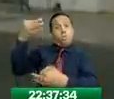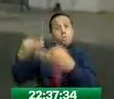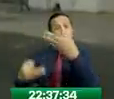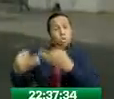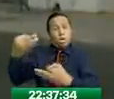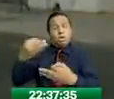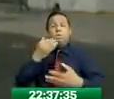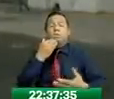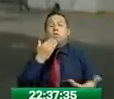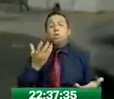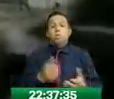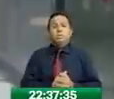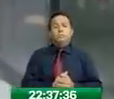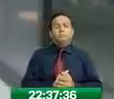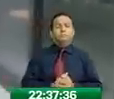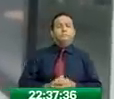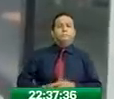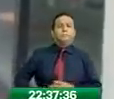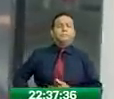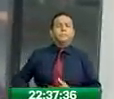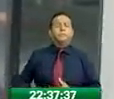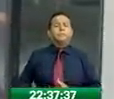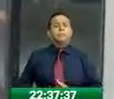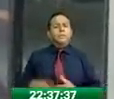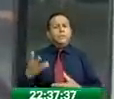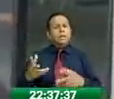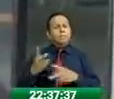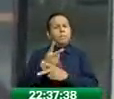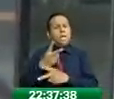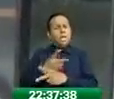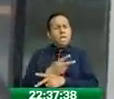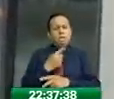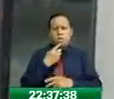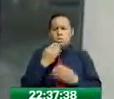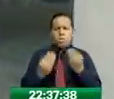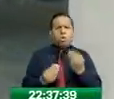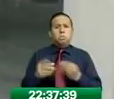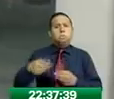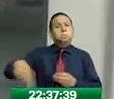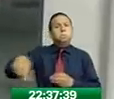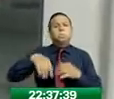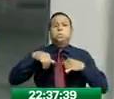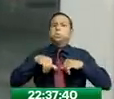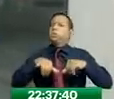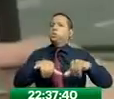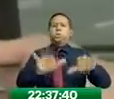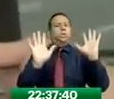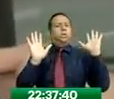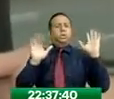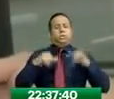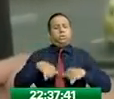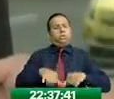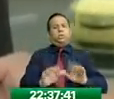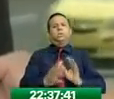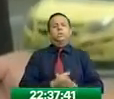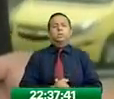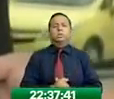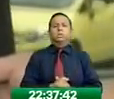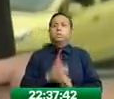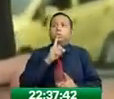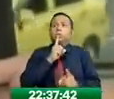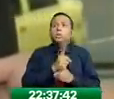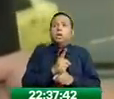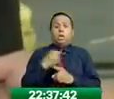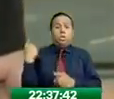en la Corte Nacional de Justicia. Pese al posible peligro de contagio, la diligencia legal se desarrolló. Sí, por supuesto, todos los abogados